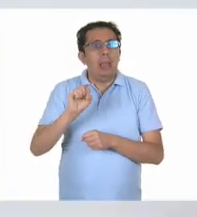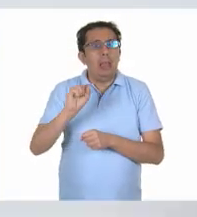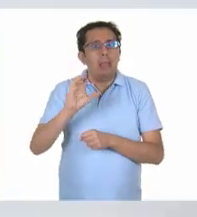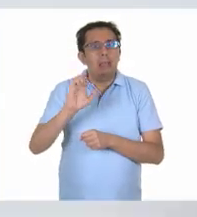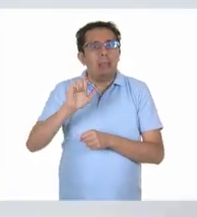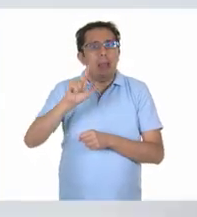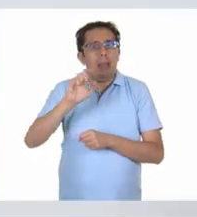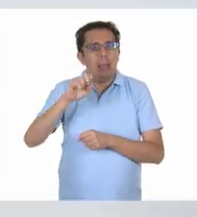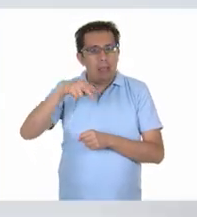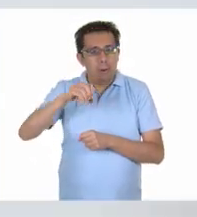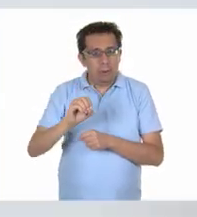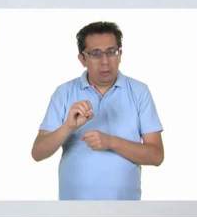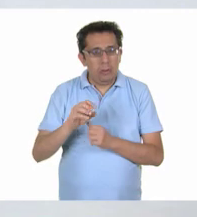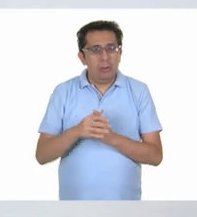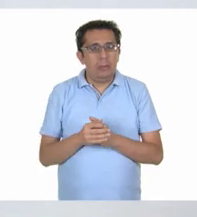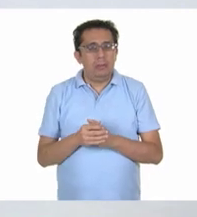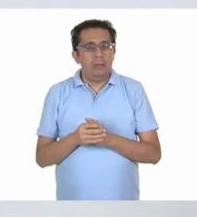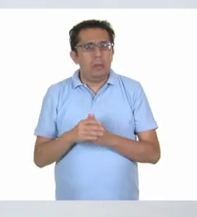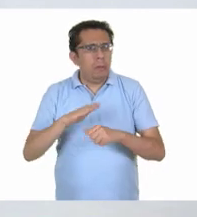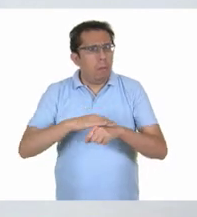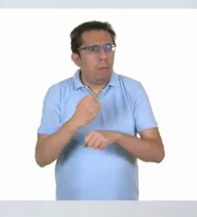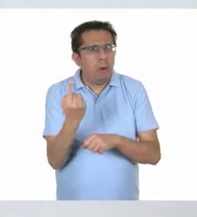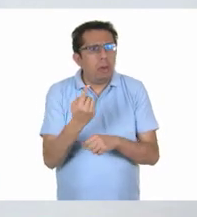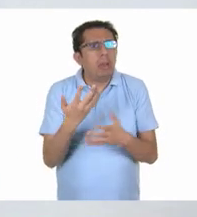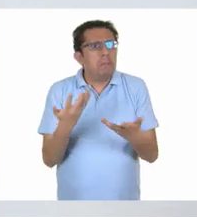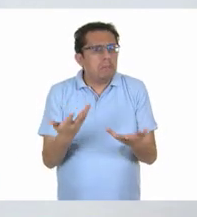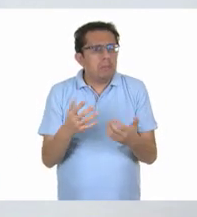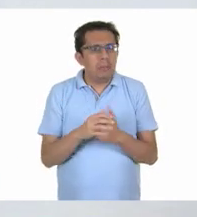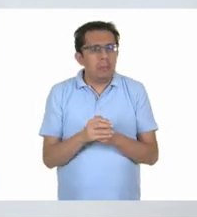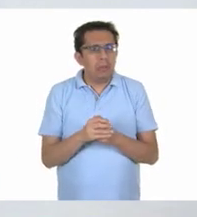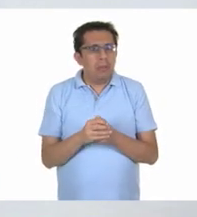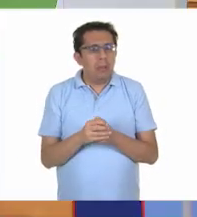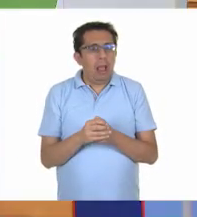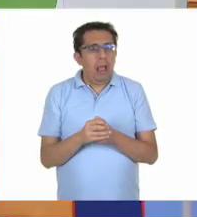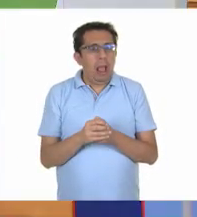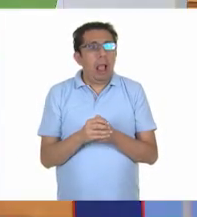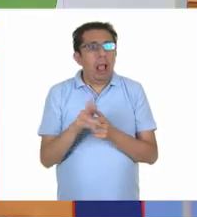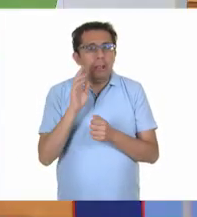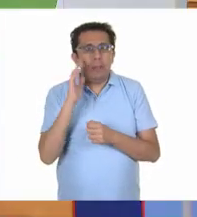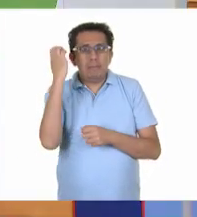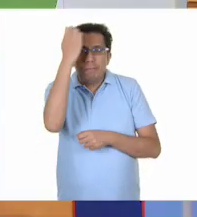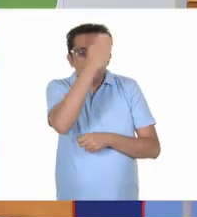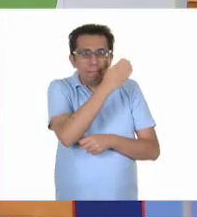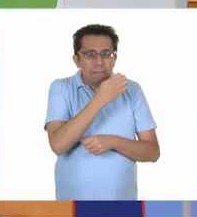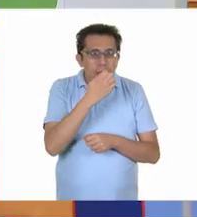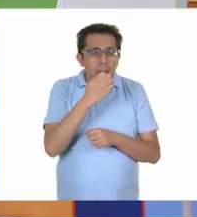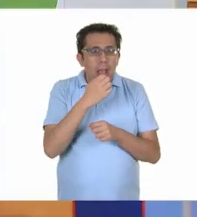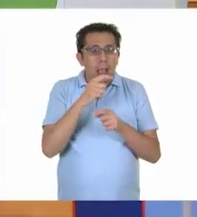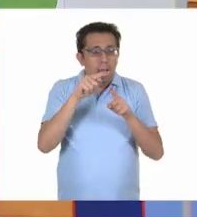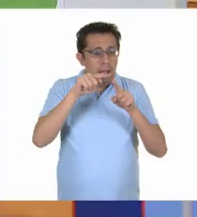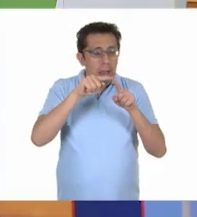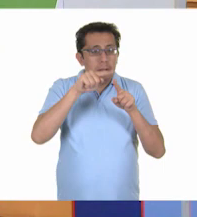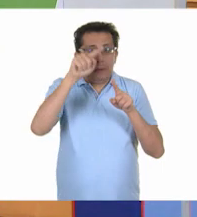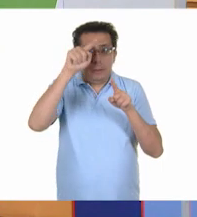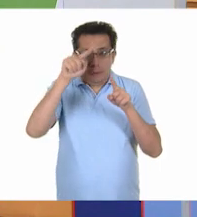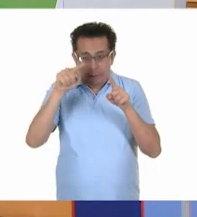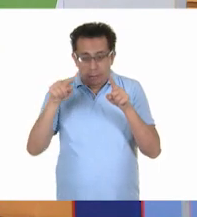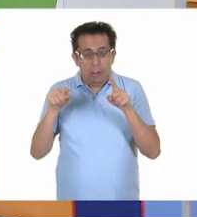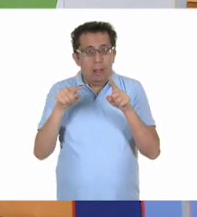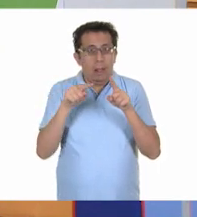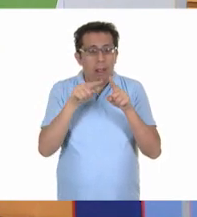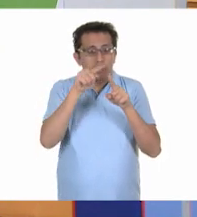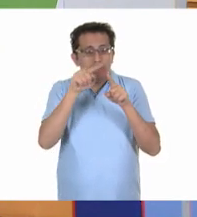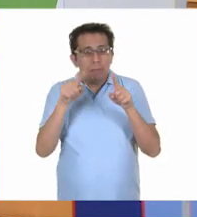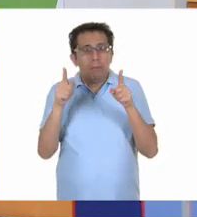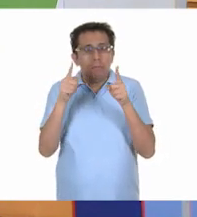escaleno. Escaleno. ¿Por qué se llama así? Porque si observamos, todas sus aristas son de